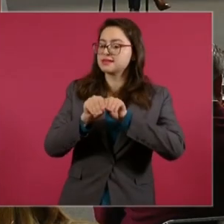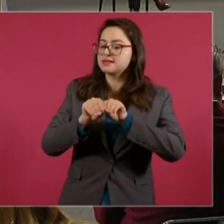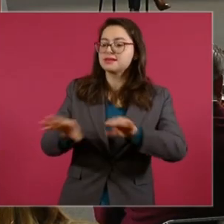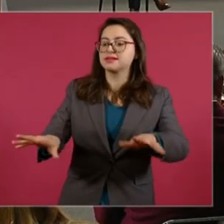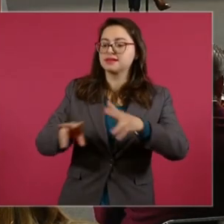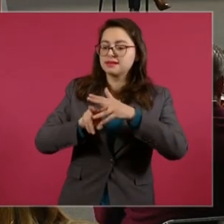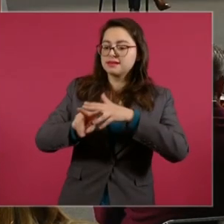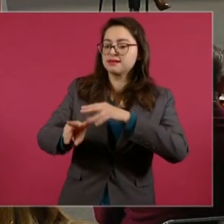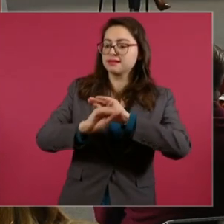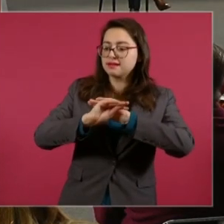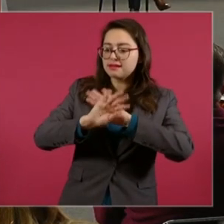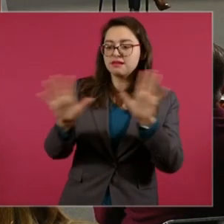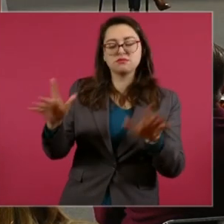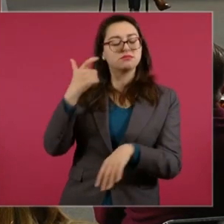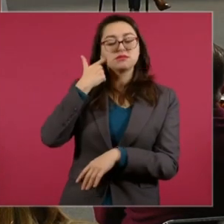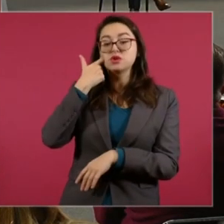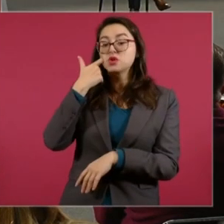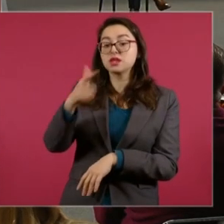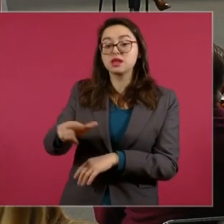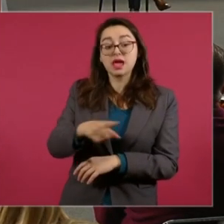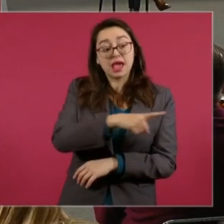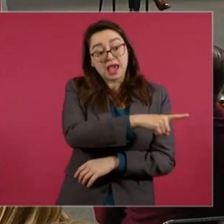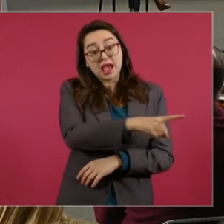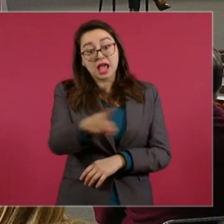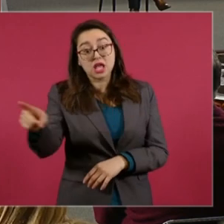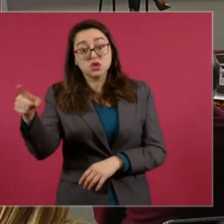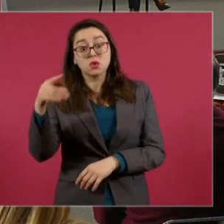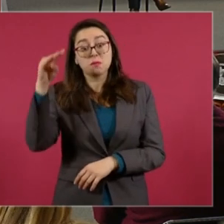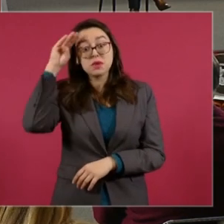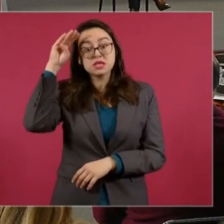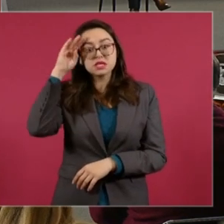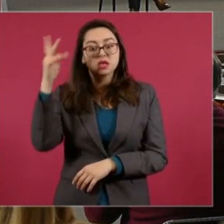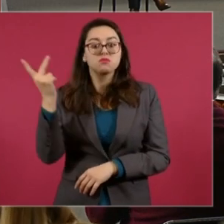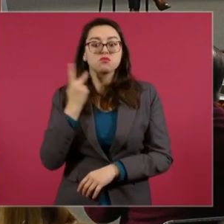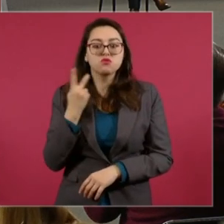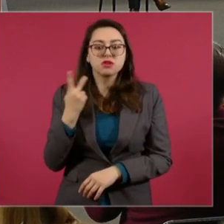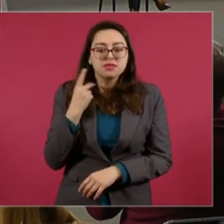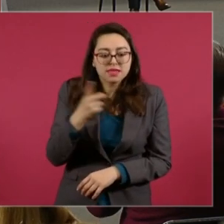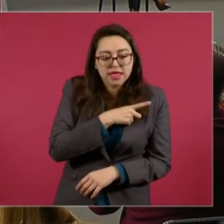porque creen que la política es perversión.